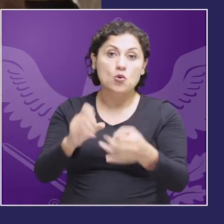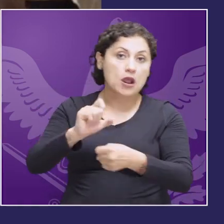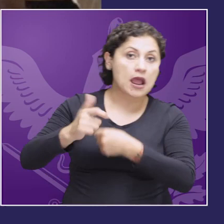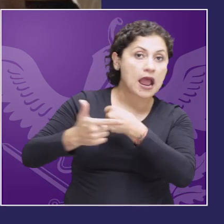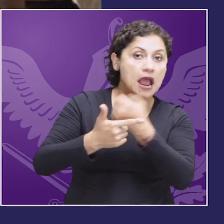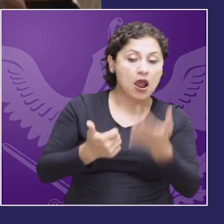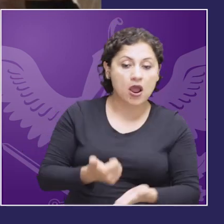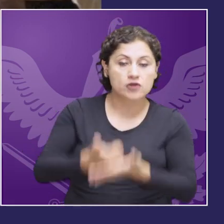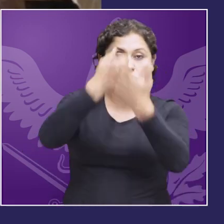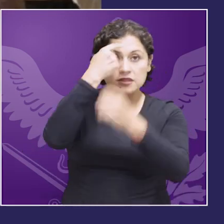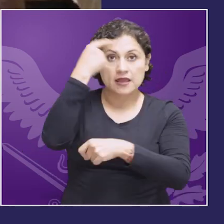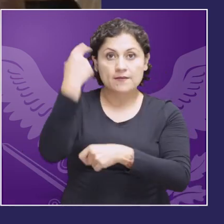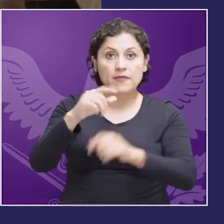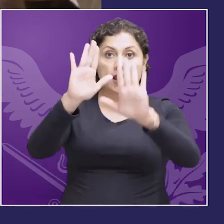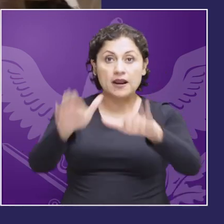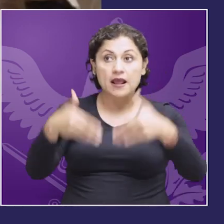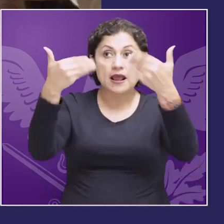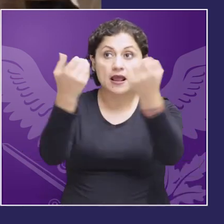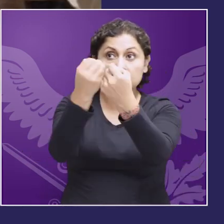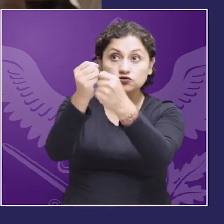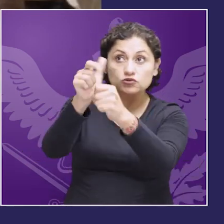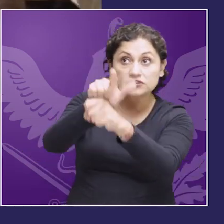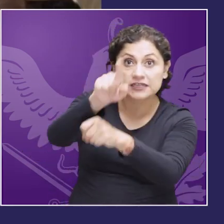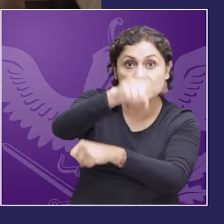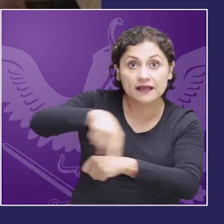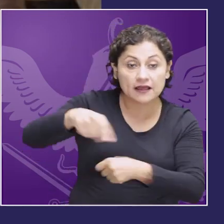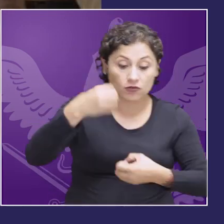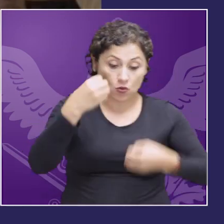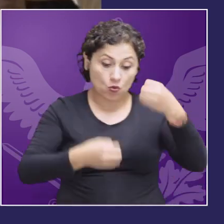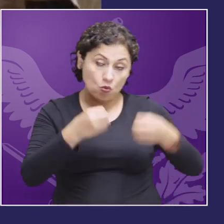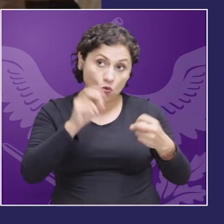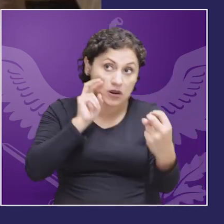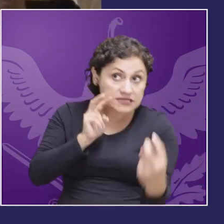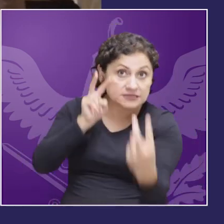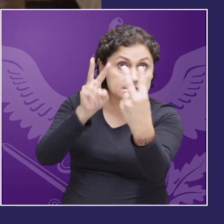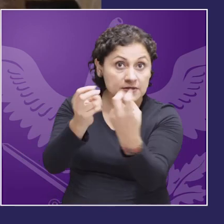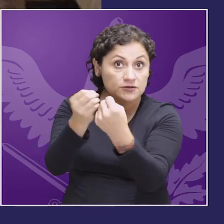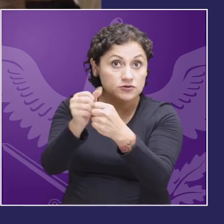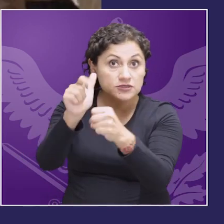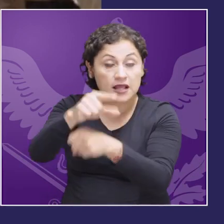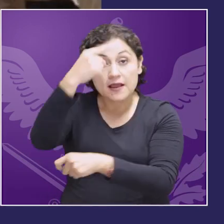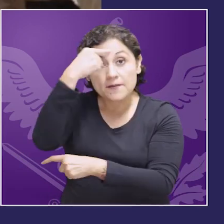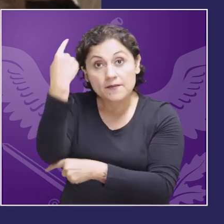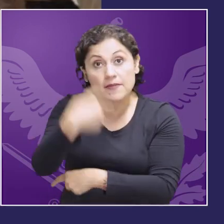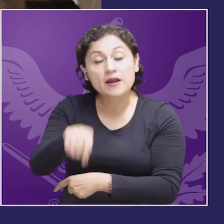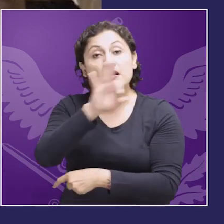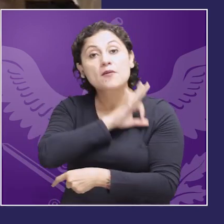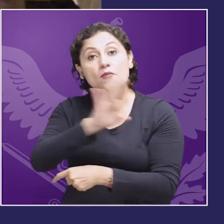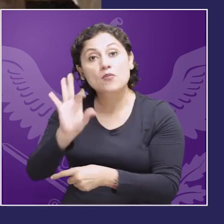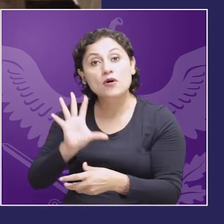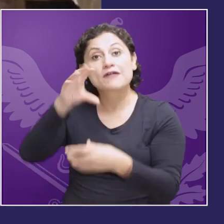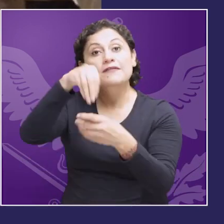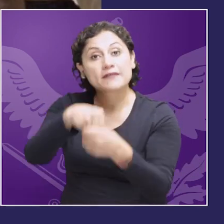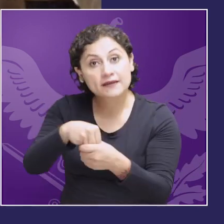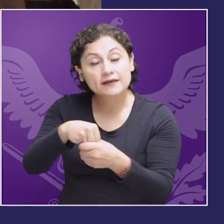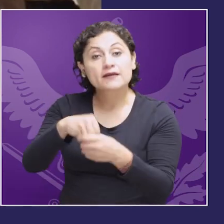que obliga a los jueces a mirar a la sociedad para visibilizar estas cuestiones, para incorporar la perspectiva sociológica en los